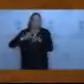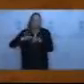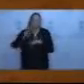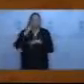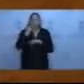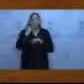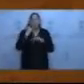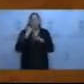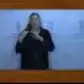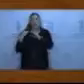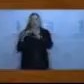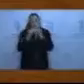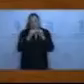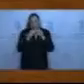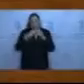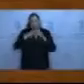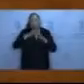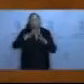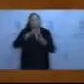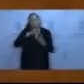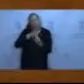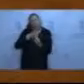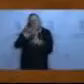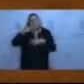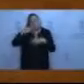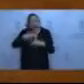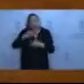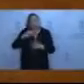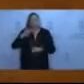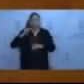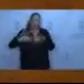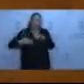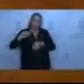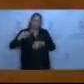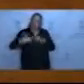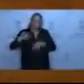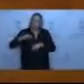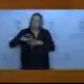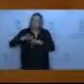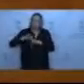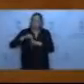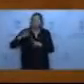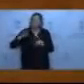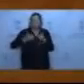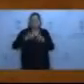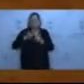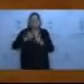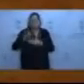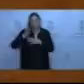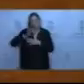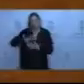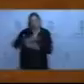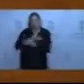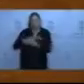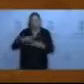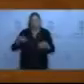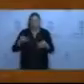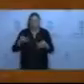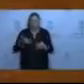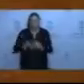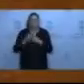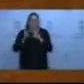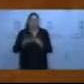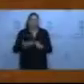dar mayor seguridad jurídica en su aplicación a los posibles licitadores. Y y concluyo, señor presidente, es el objetivo de esta